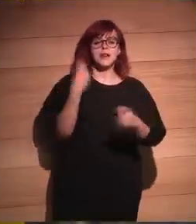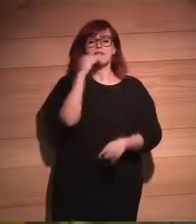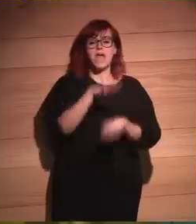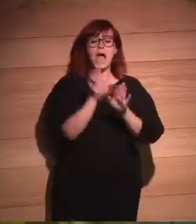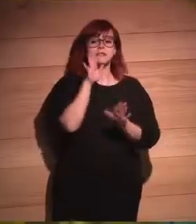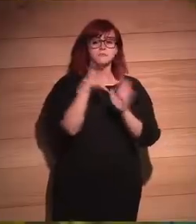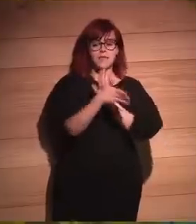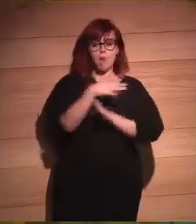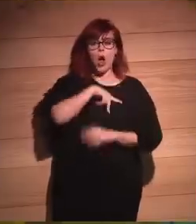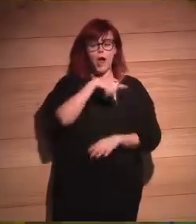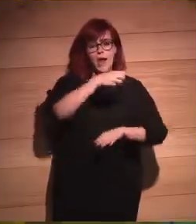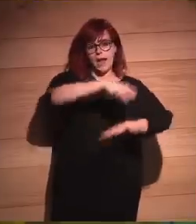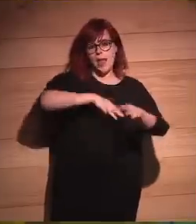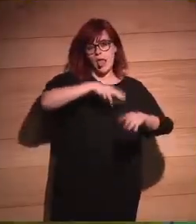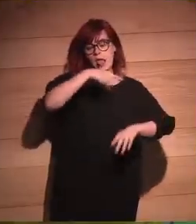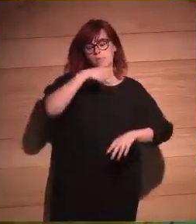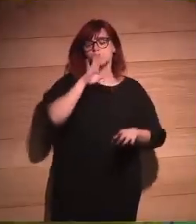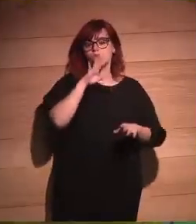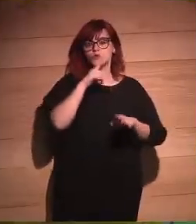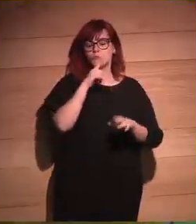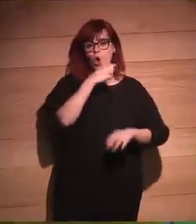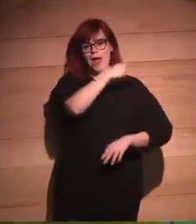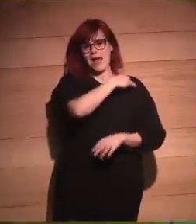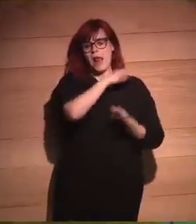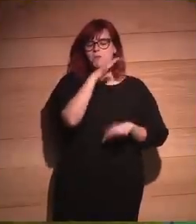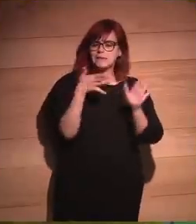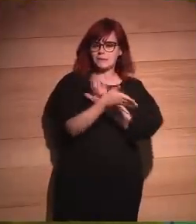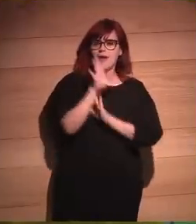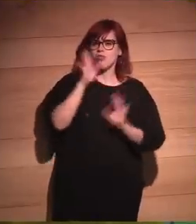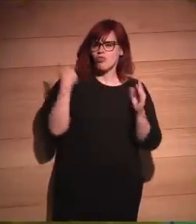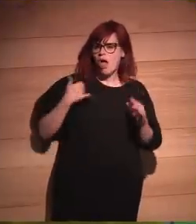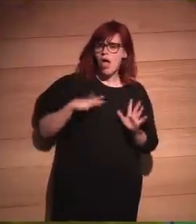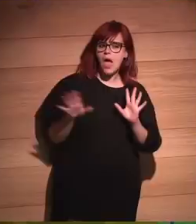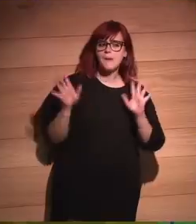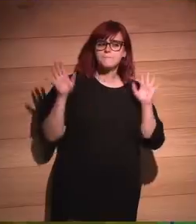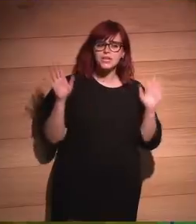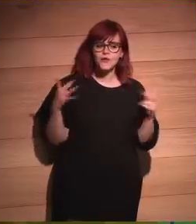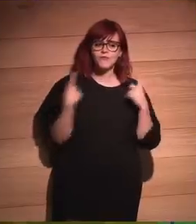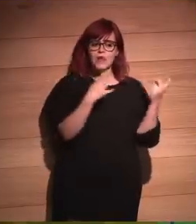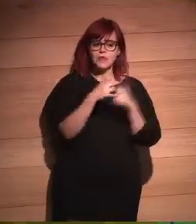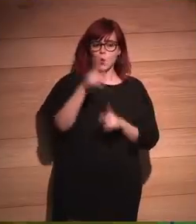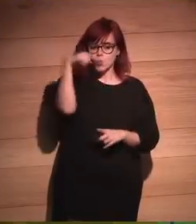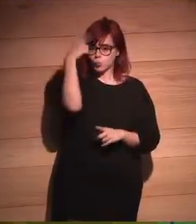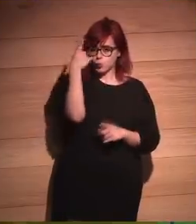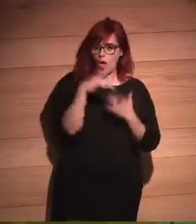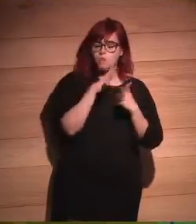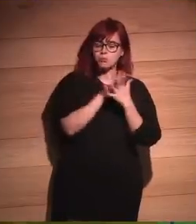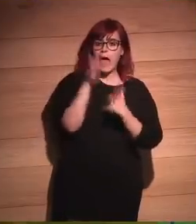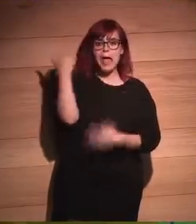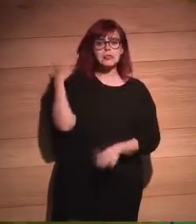ha explicado el general antes, pero faltaba quizá un elemento esencial, que es que culturalmente nos